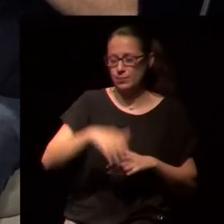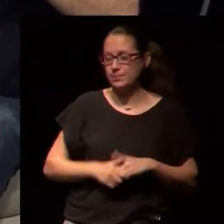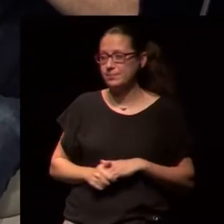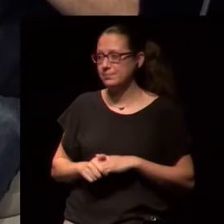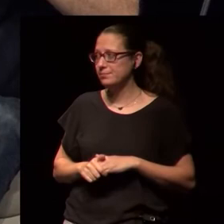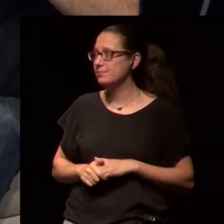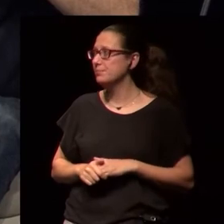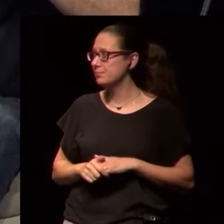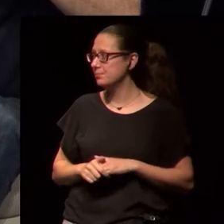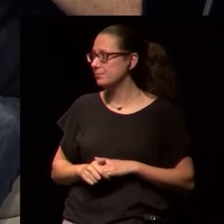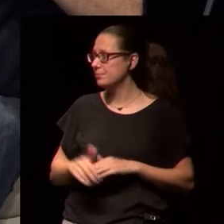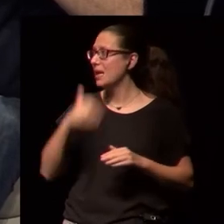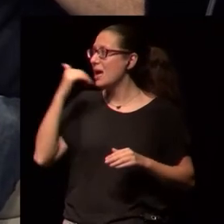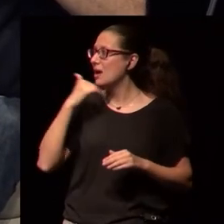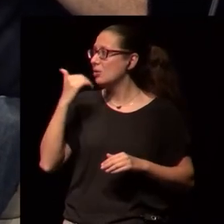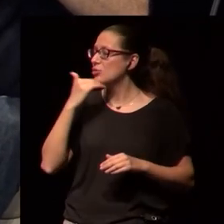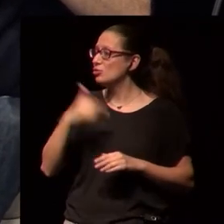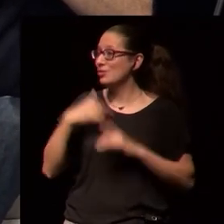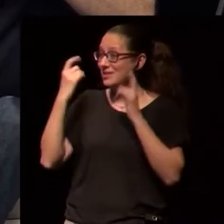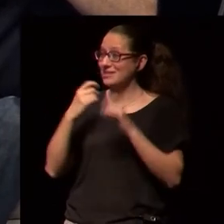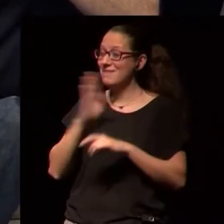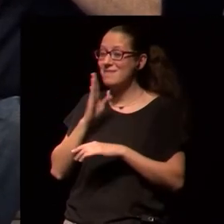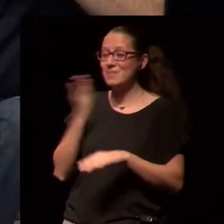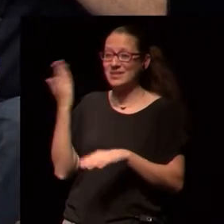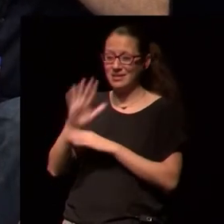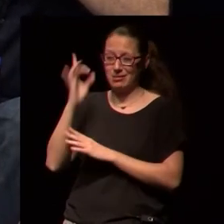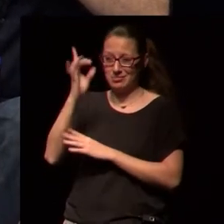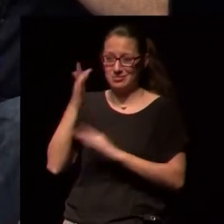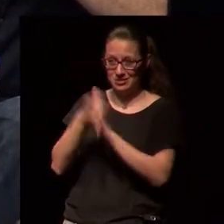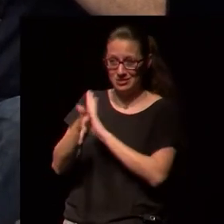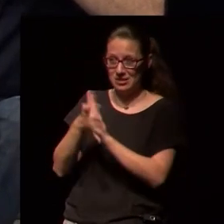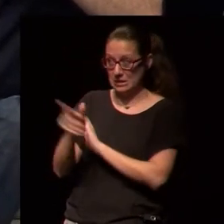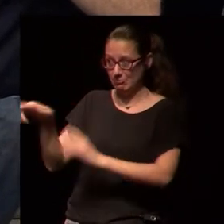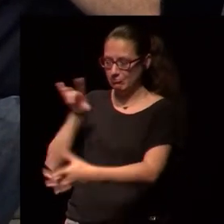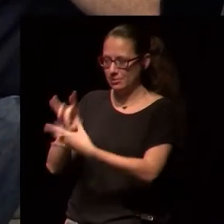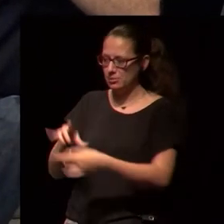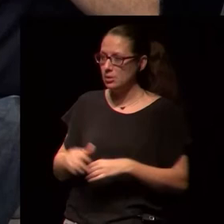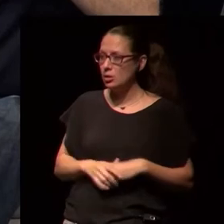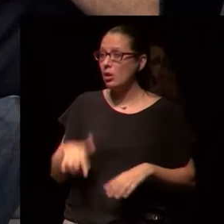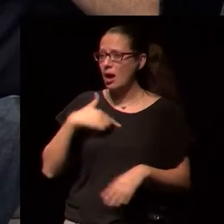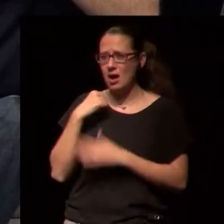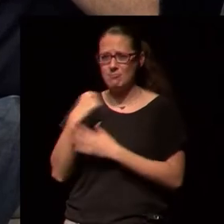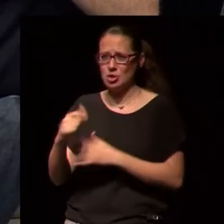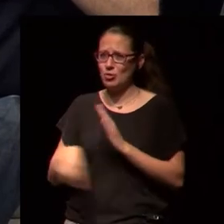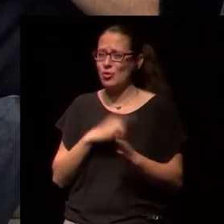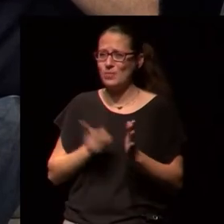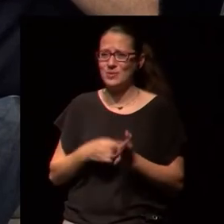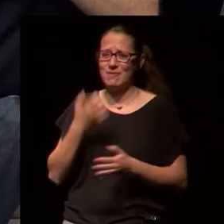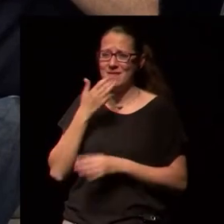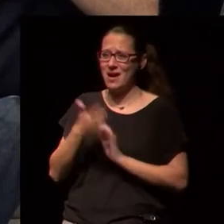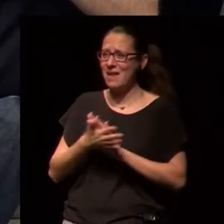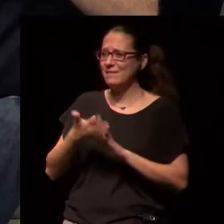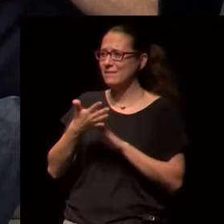Algo que he intentado decir en mi presentación tiene que ver con esto. Te apoyo completamente cuando hablas